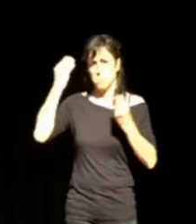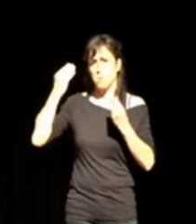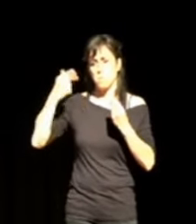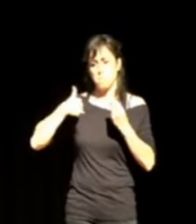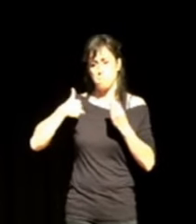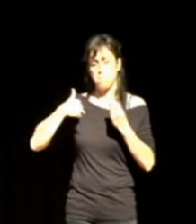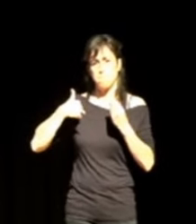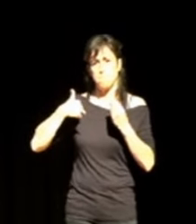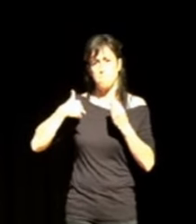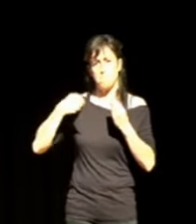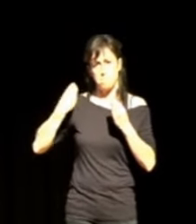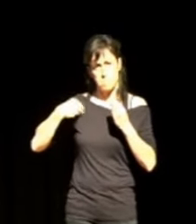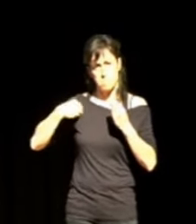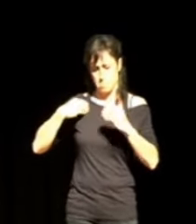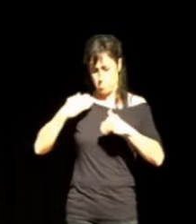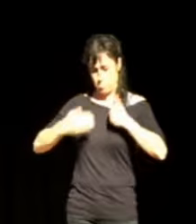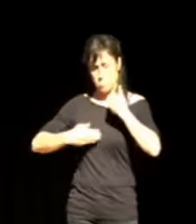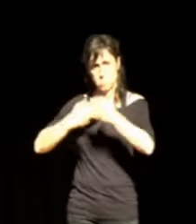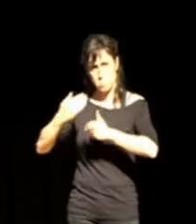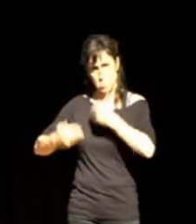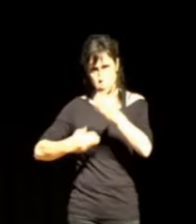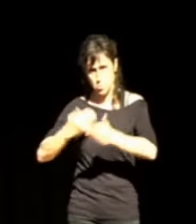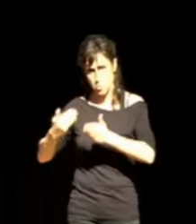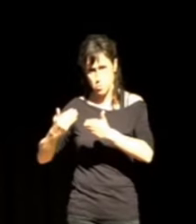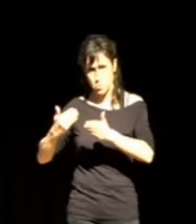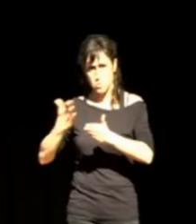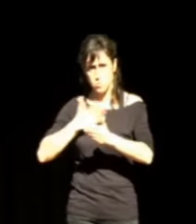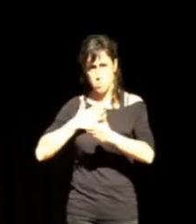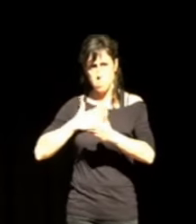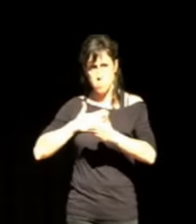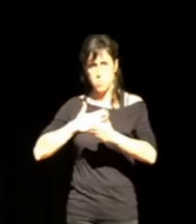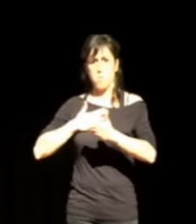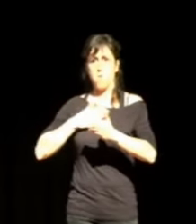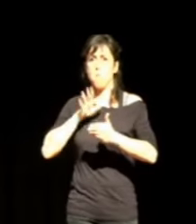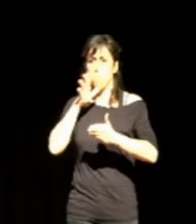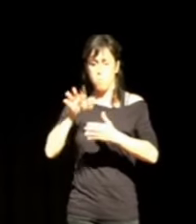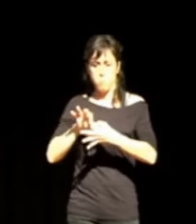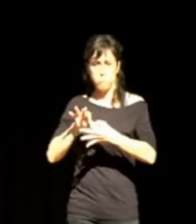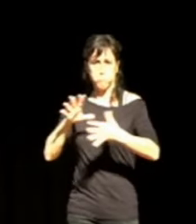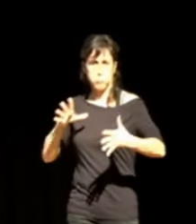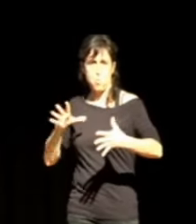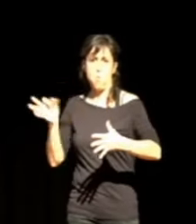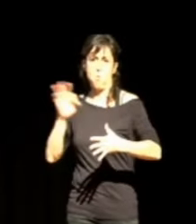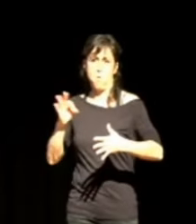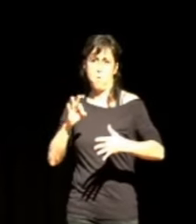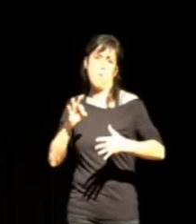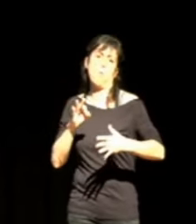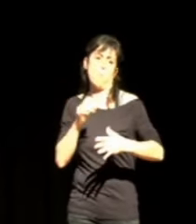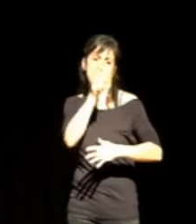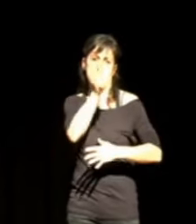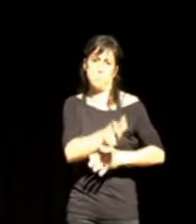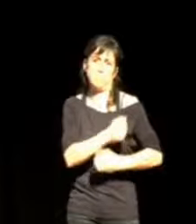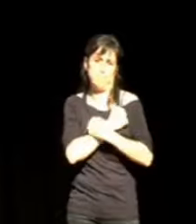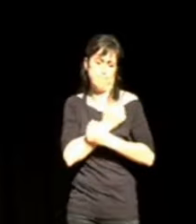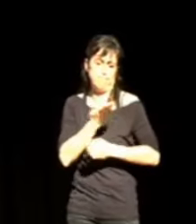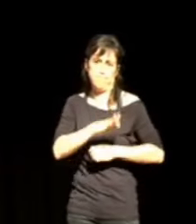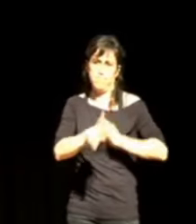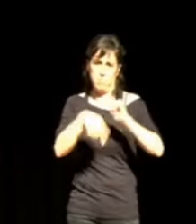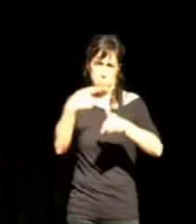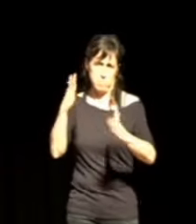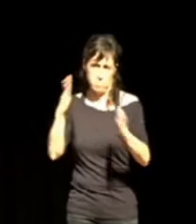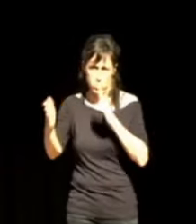pasando, el proceso del laberinto, de la crisis y los duelos, para que la gente vea que, a